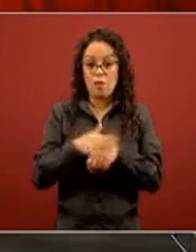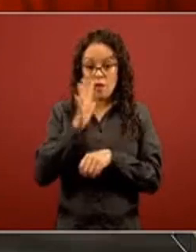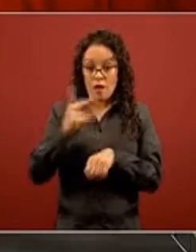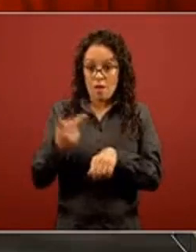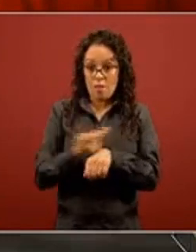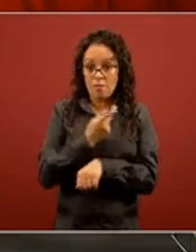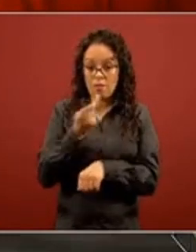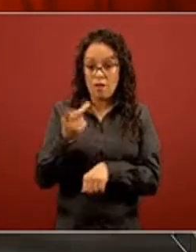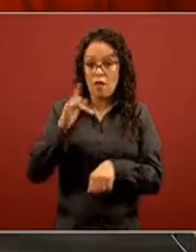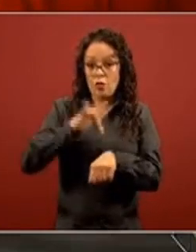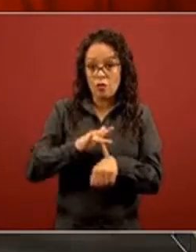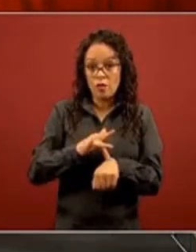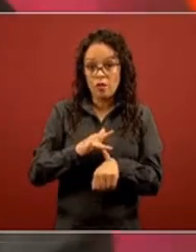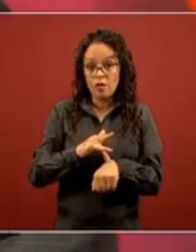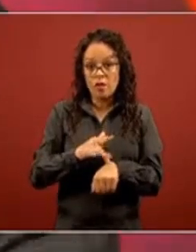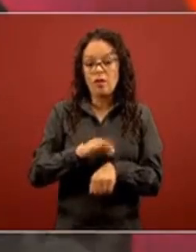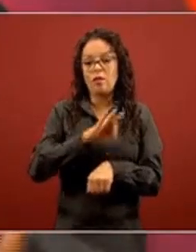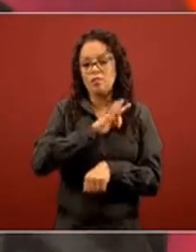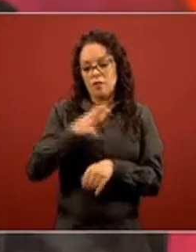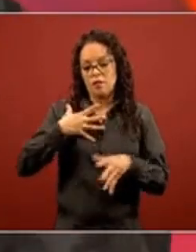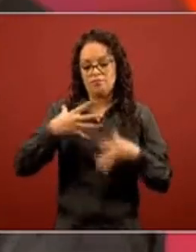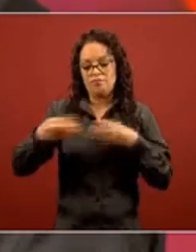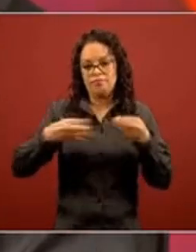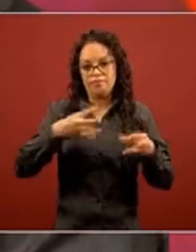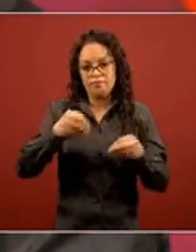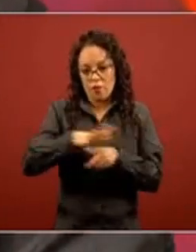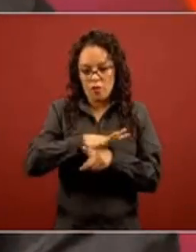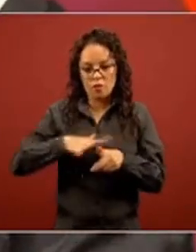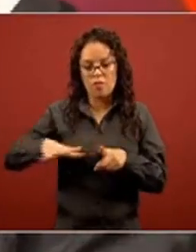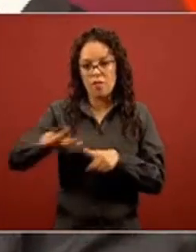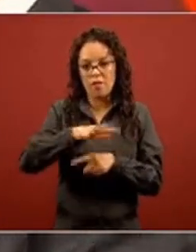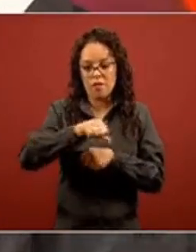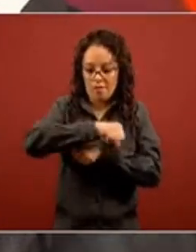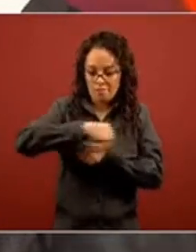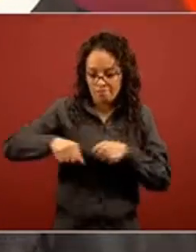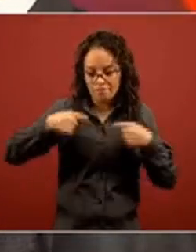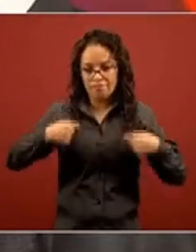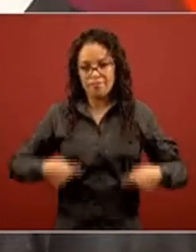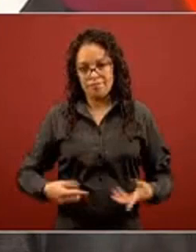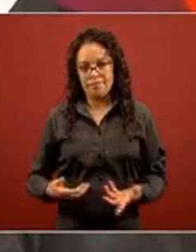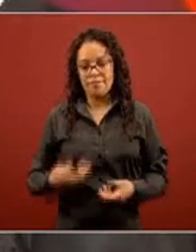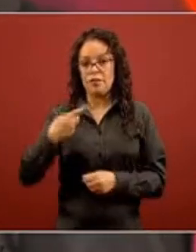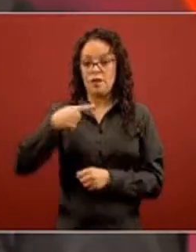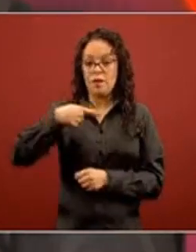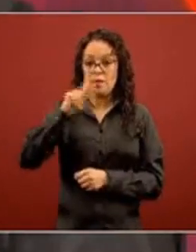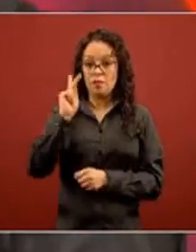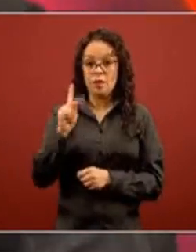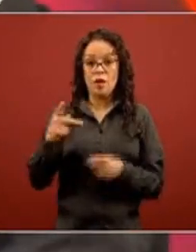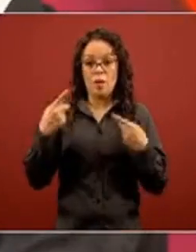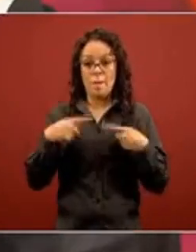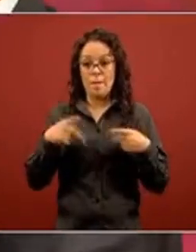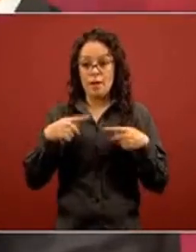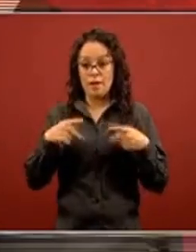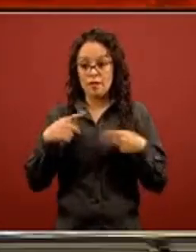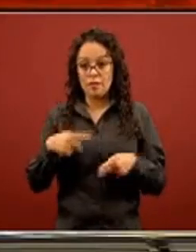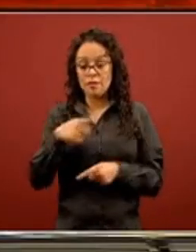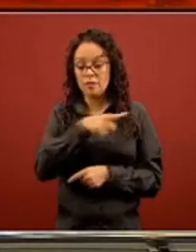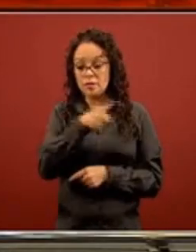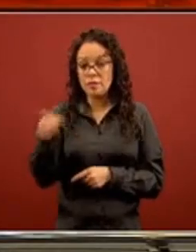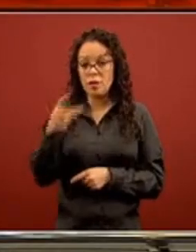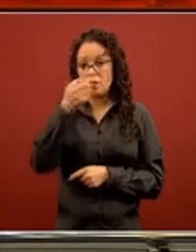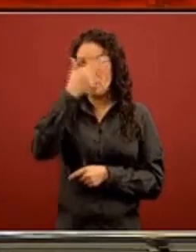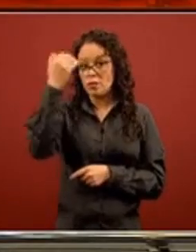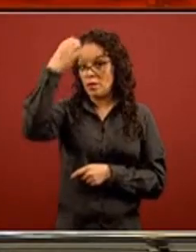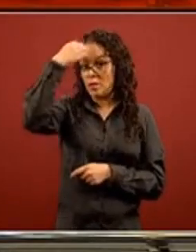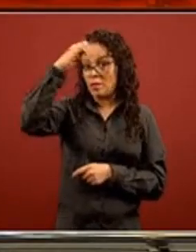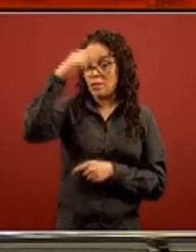se debe tocar la cara. Pero cualquier persona en el espacio de la vida diaria se cansará, le va a dar calor, le va a irritar,